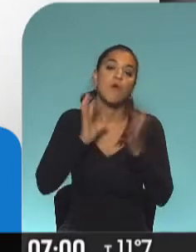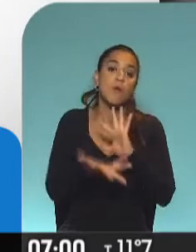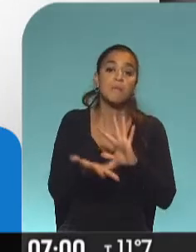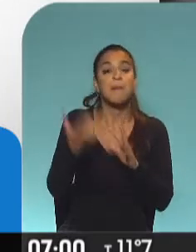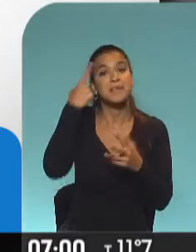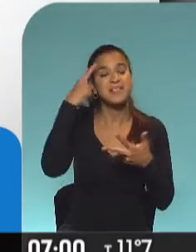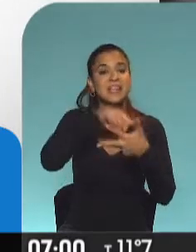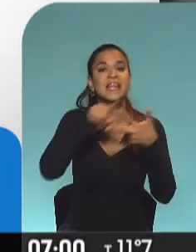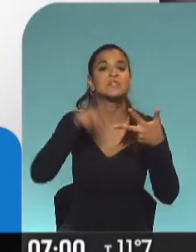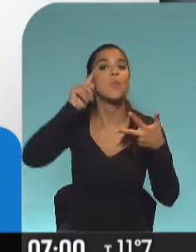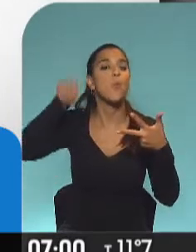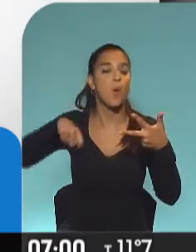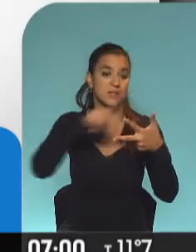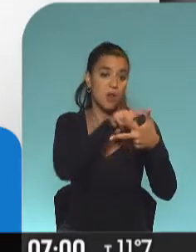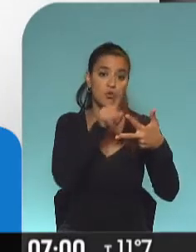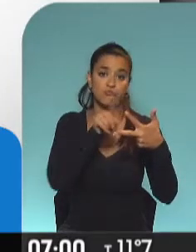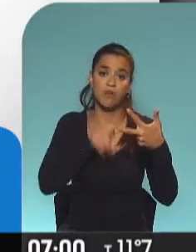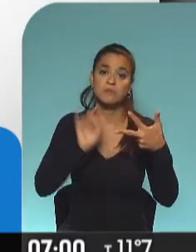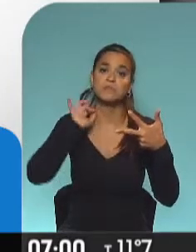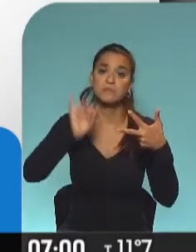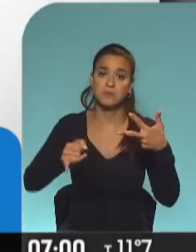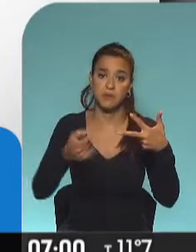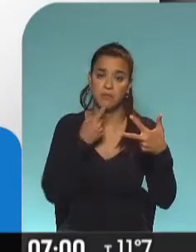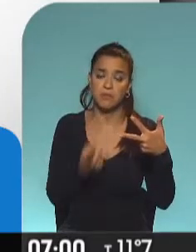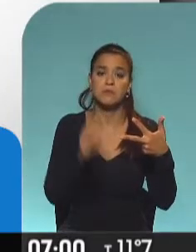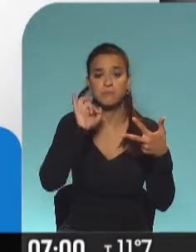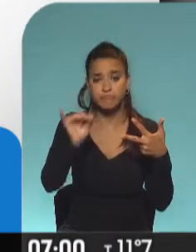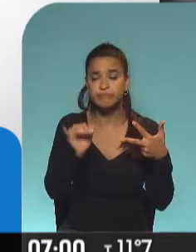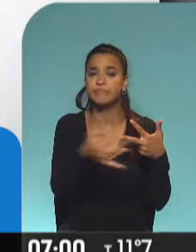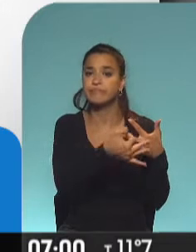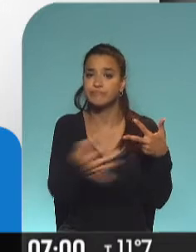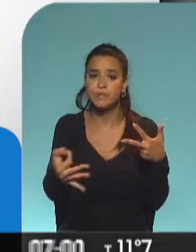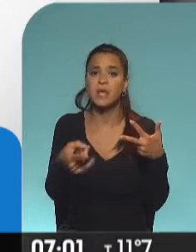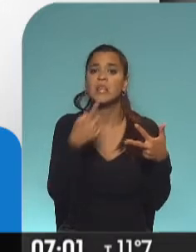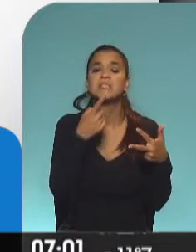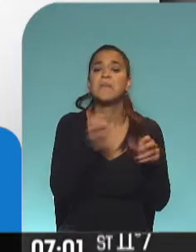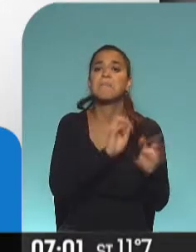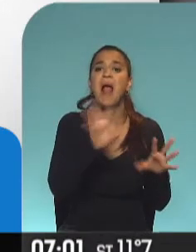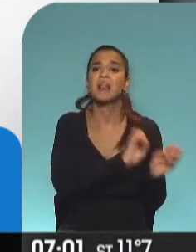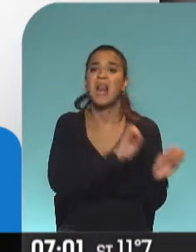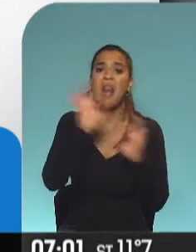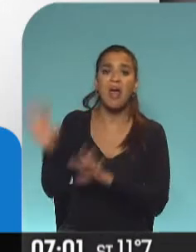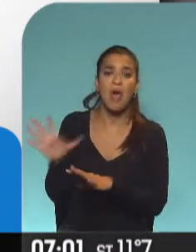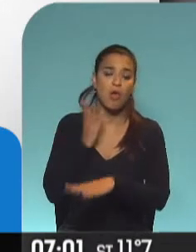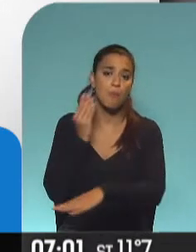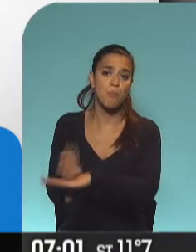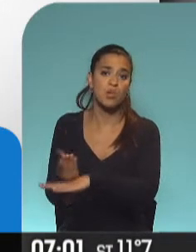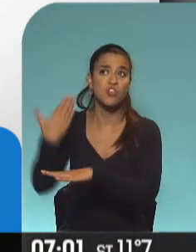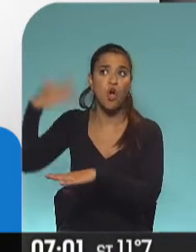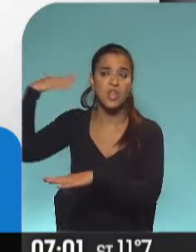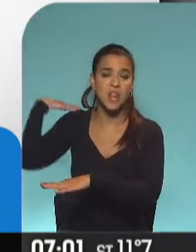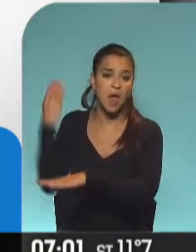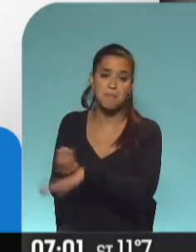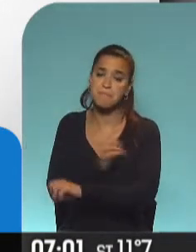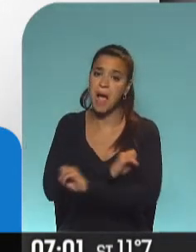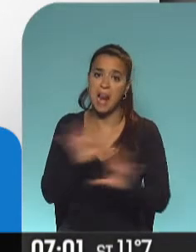jueces, de Bruglia, Bertuzzi y de Castelli, sostiene que fueron mal trasladados a sus puestos originales,